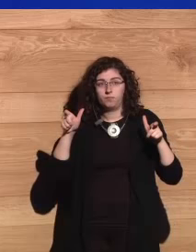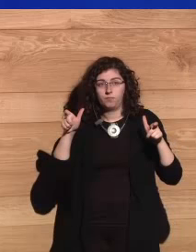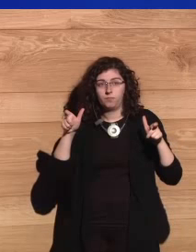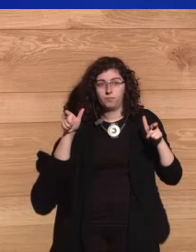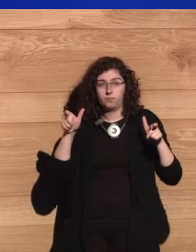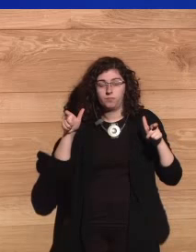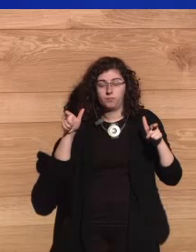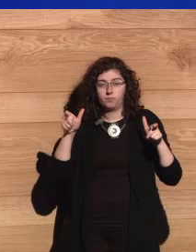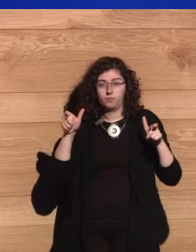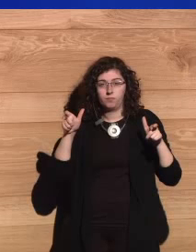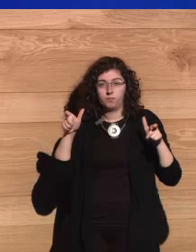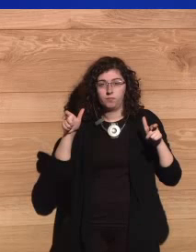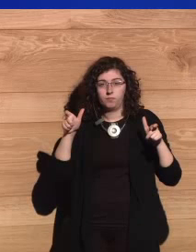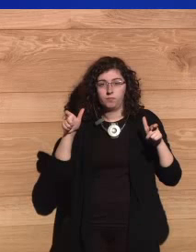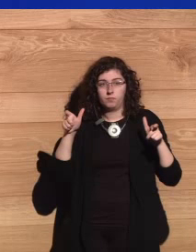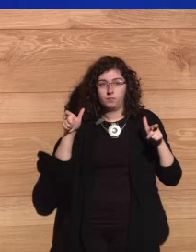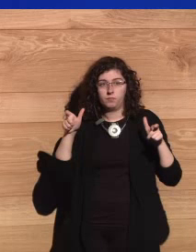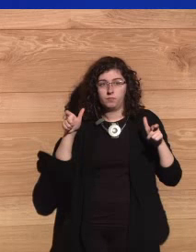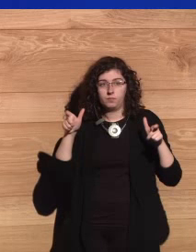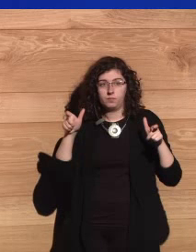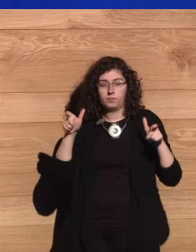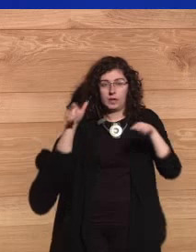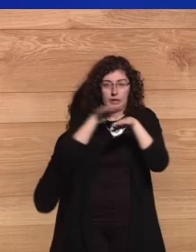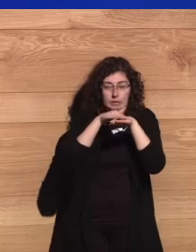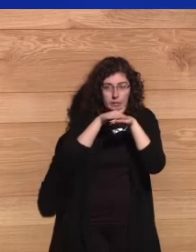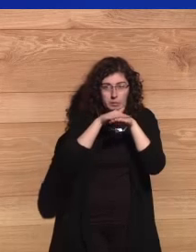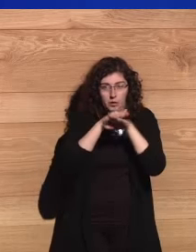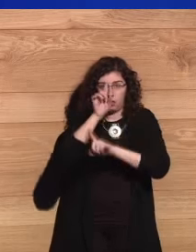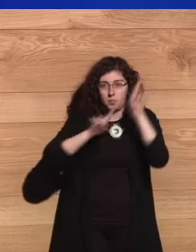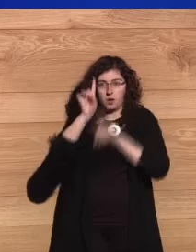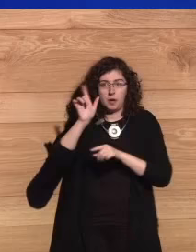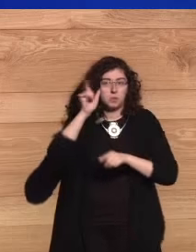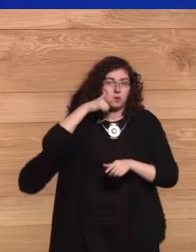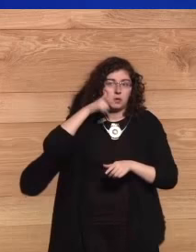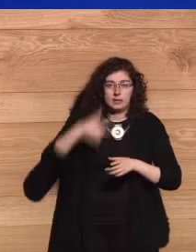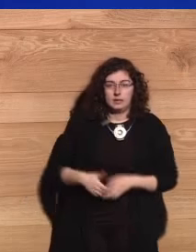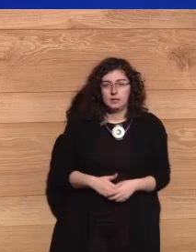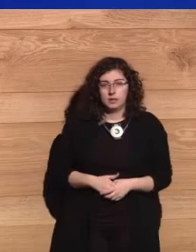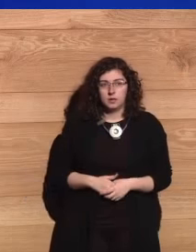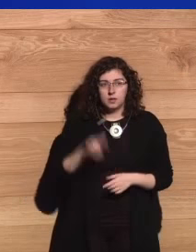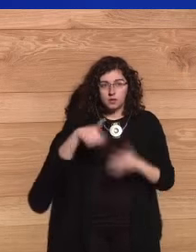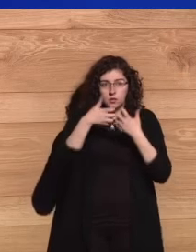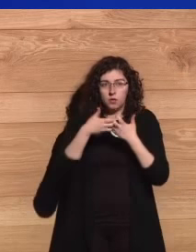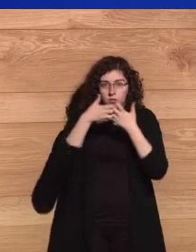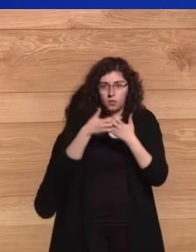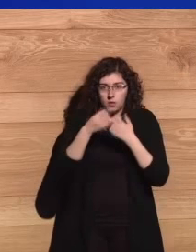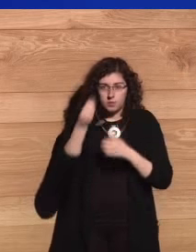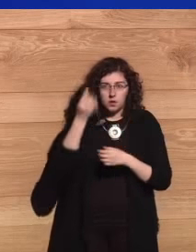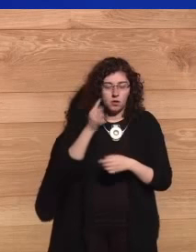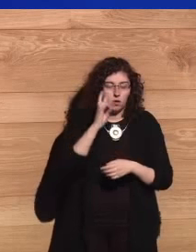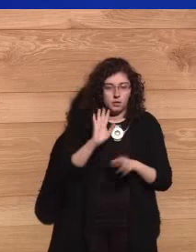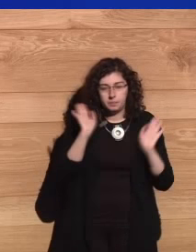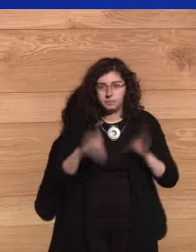lo que es la el carbón. Tengo problemas físicos con los equipos. Bueno, a ver, esto debe funcionarme mejor mi micrófono